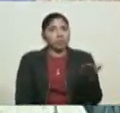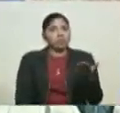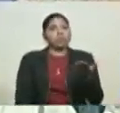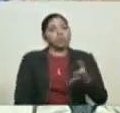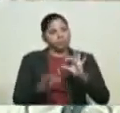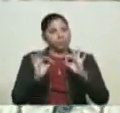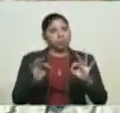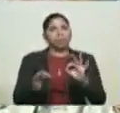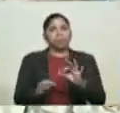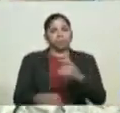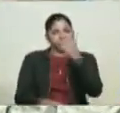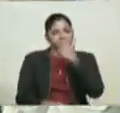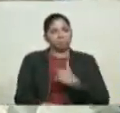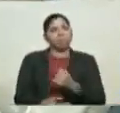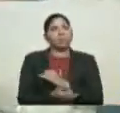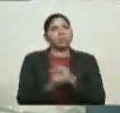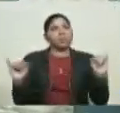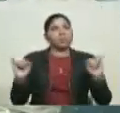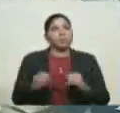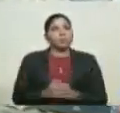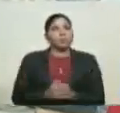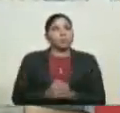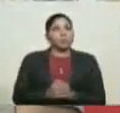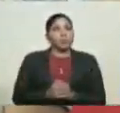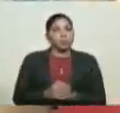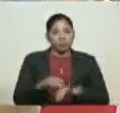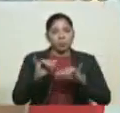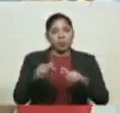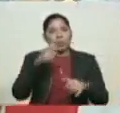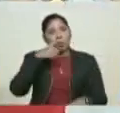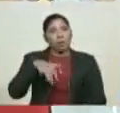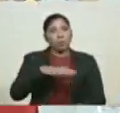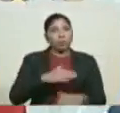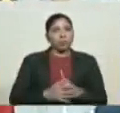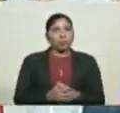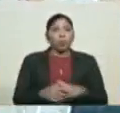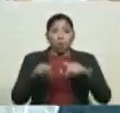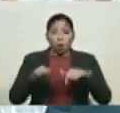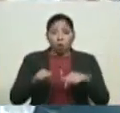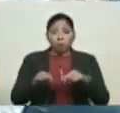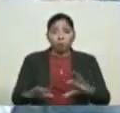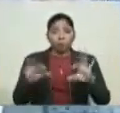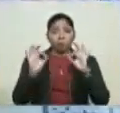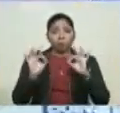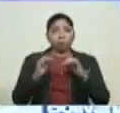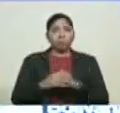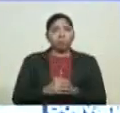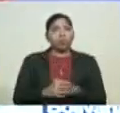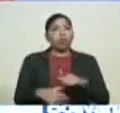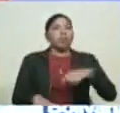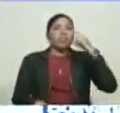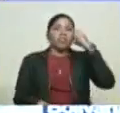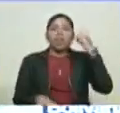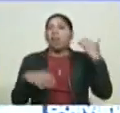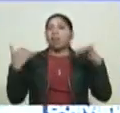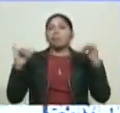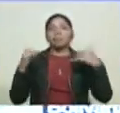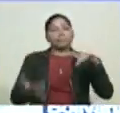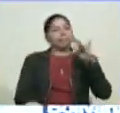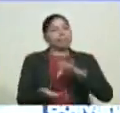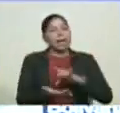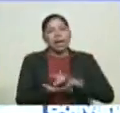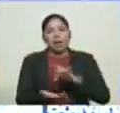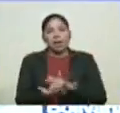soberanía. El soberano en Venezuela es el pueblo. Y hoy elige. Hoy es un día de fiesta electoral, de